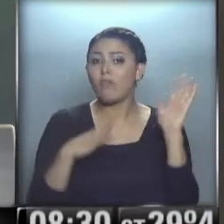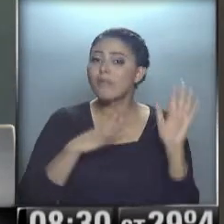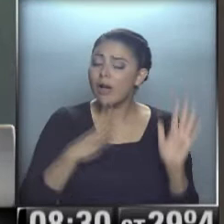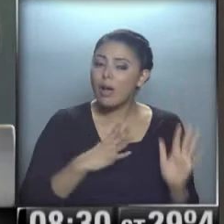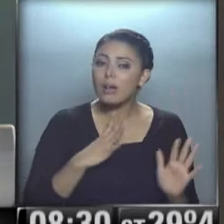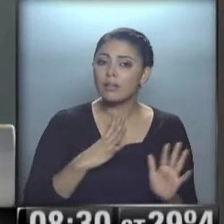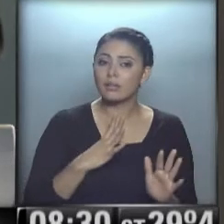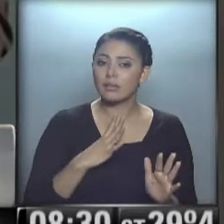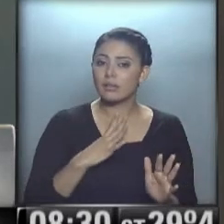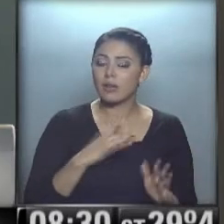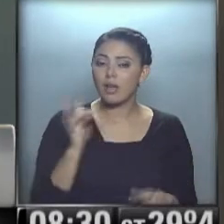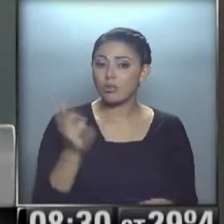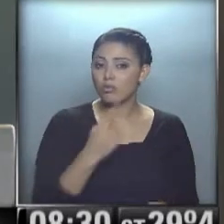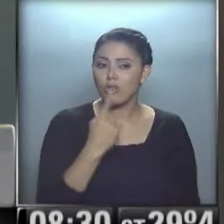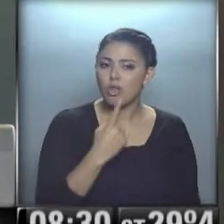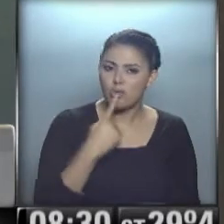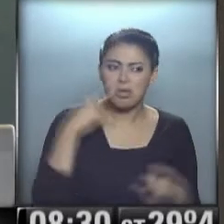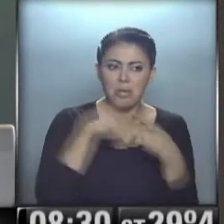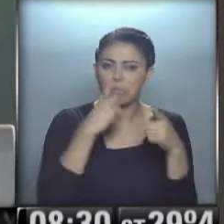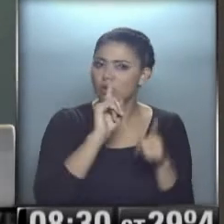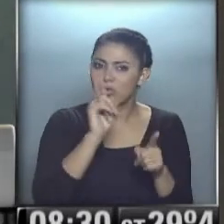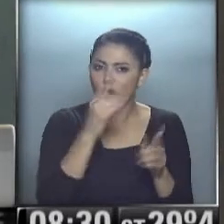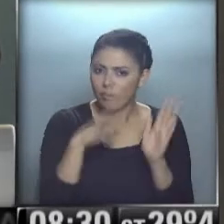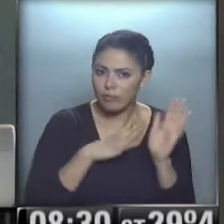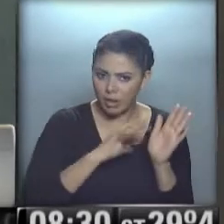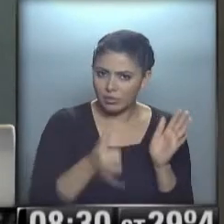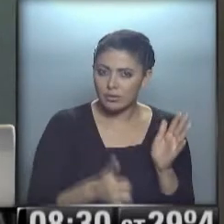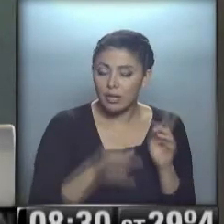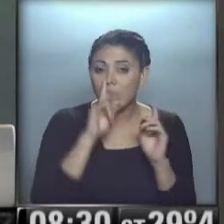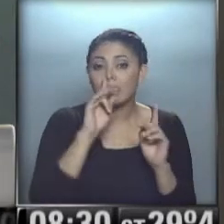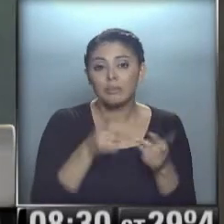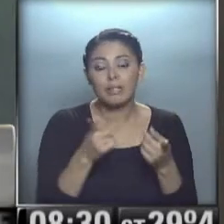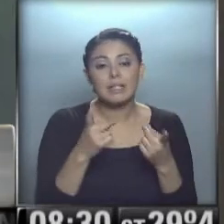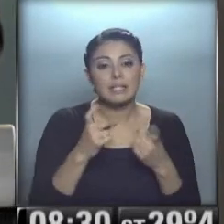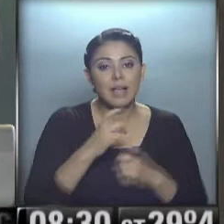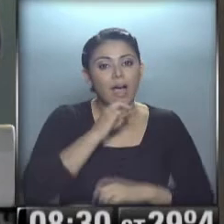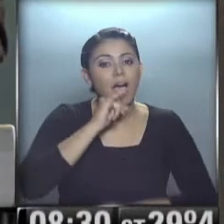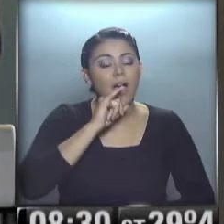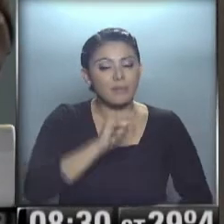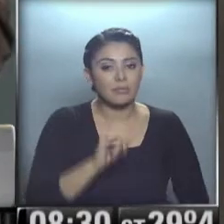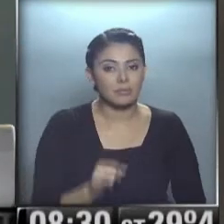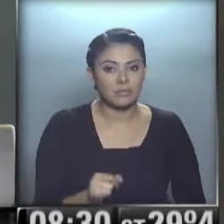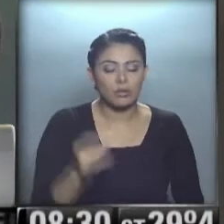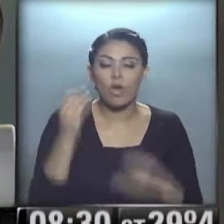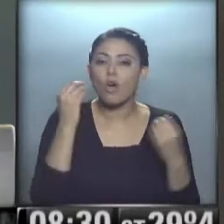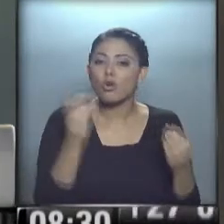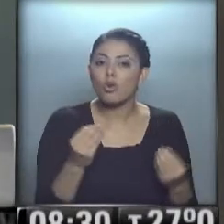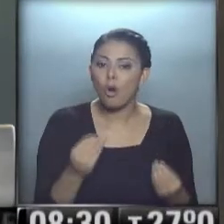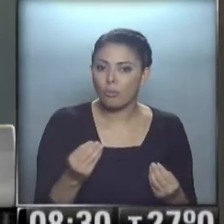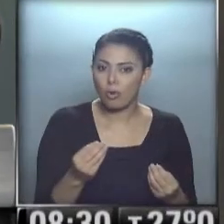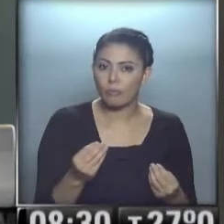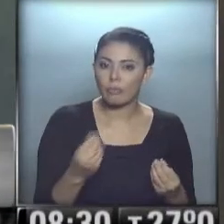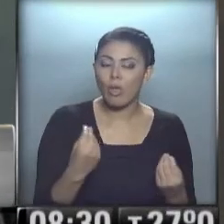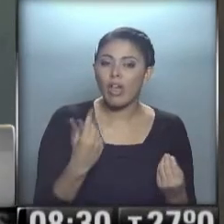pendientes, eso nadie lo discute, pero también es necesario advertir cómo esto tiene